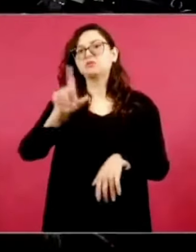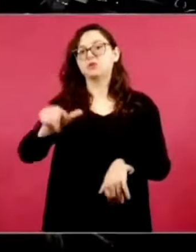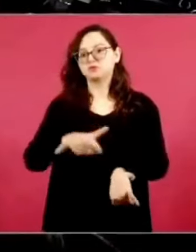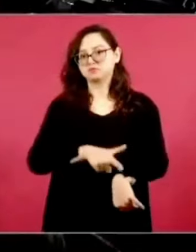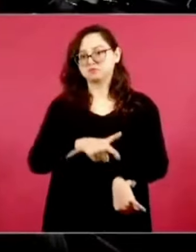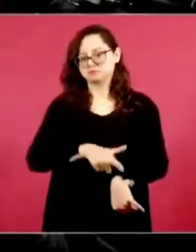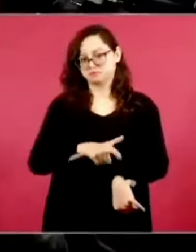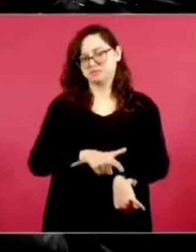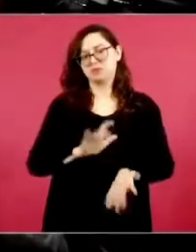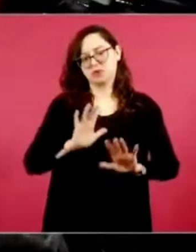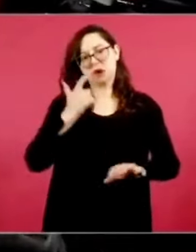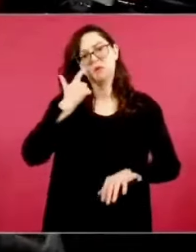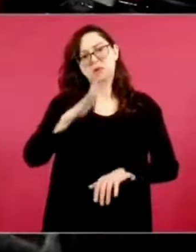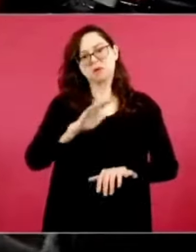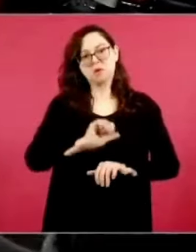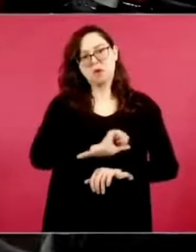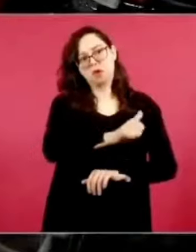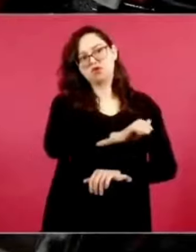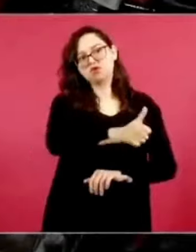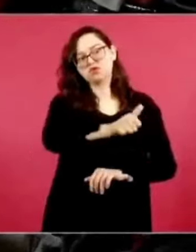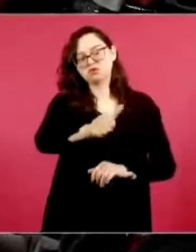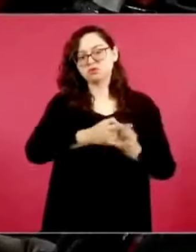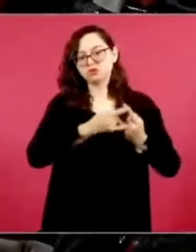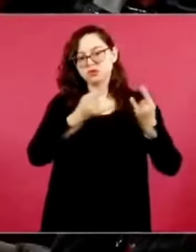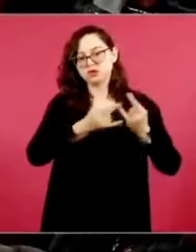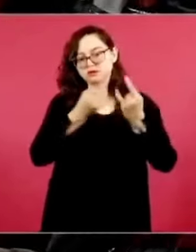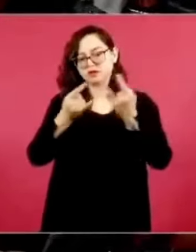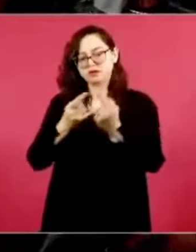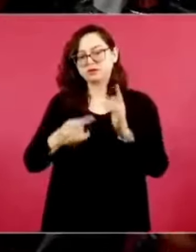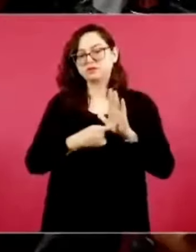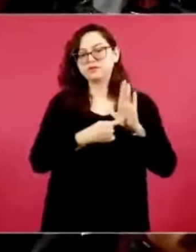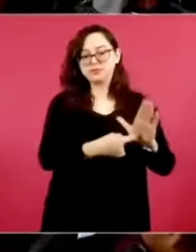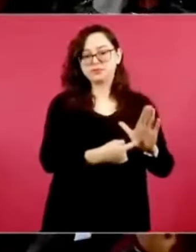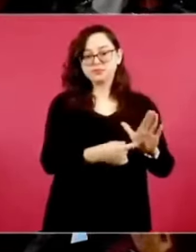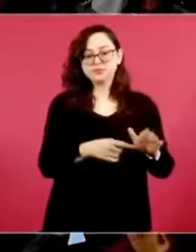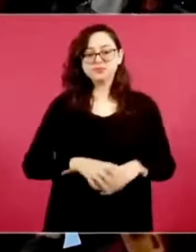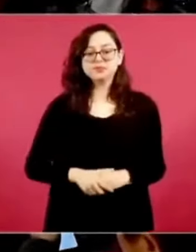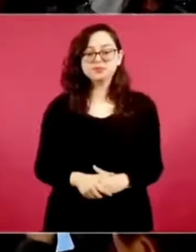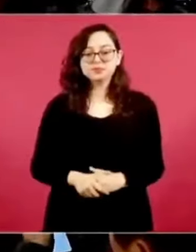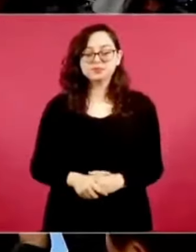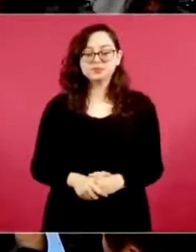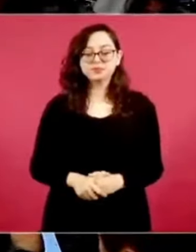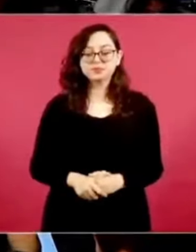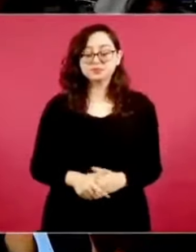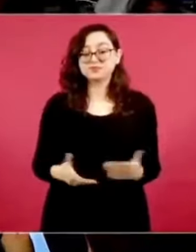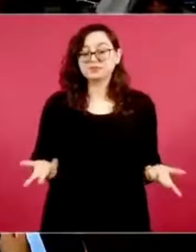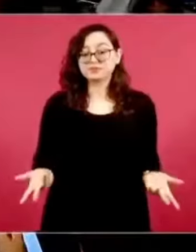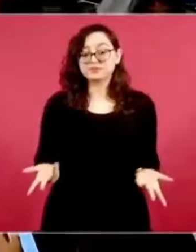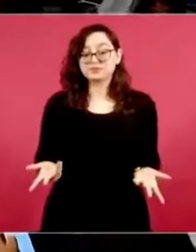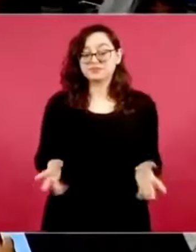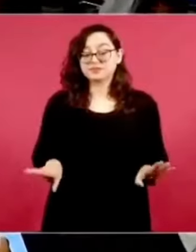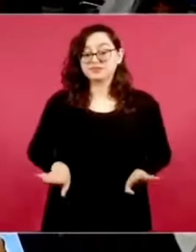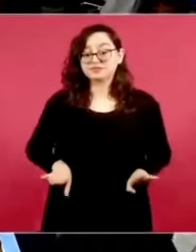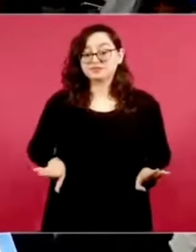sus personajes? ¿Mande? ¿Cuál es el que más inspira a usted en sus personajes? Todos, pero es que cada uno tiene